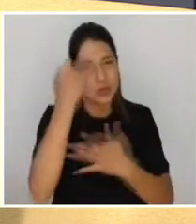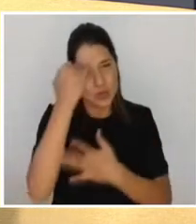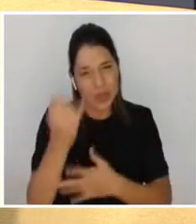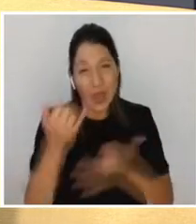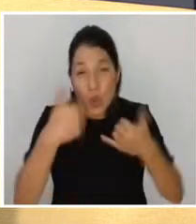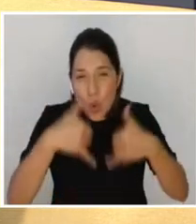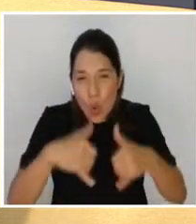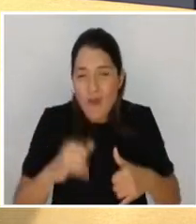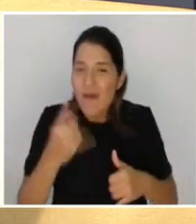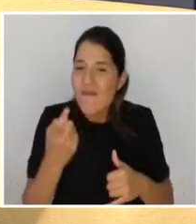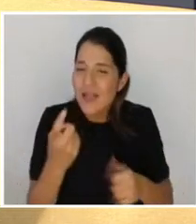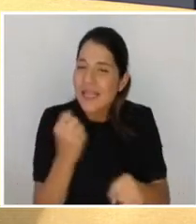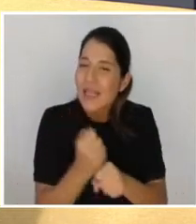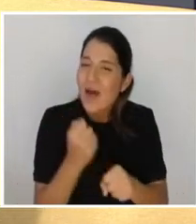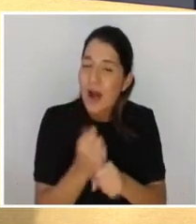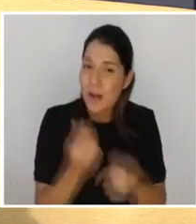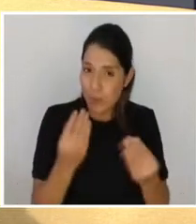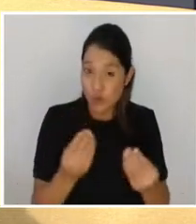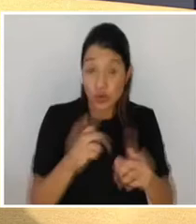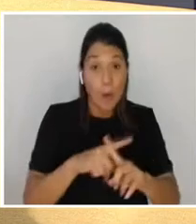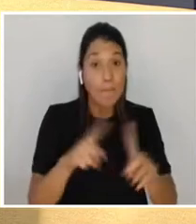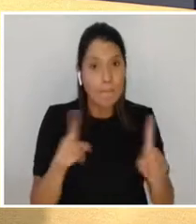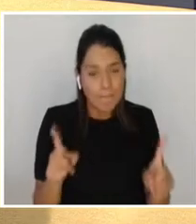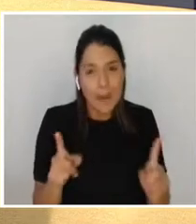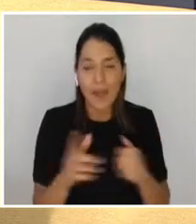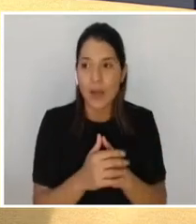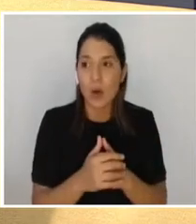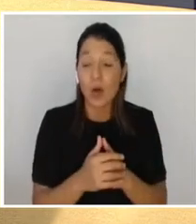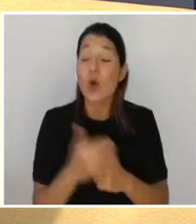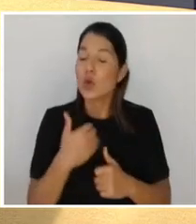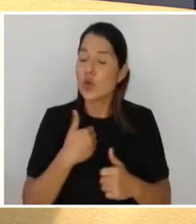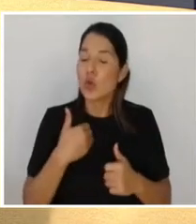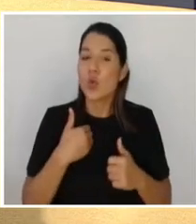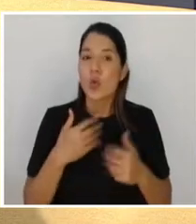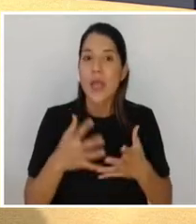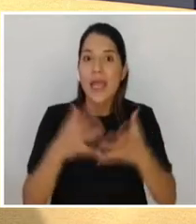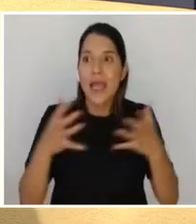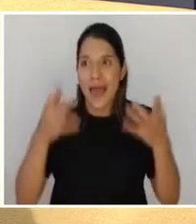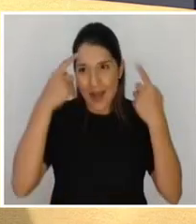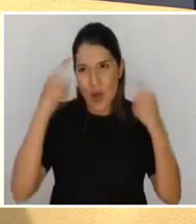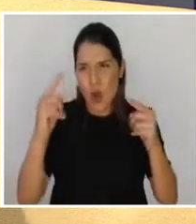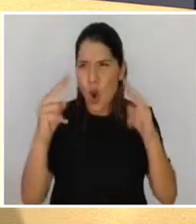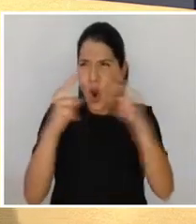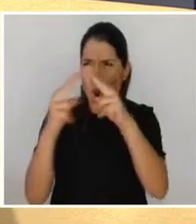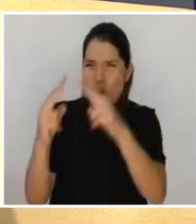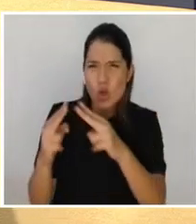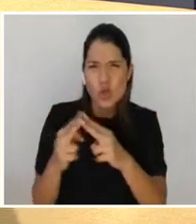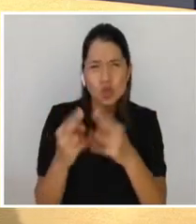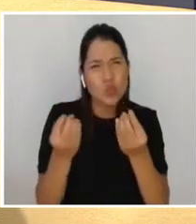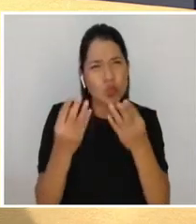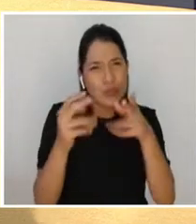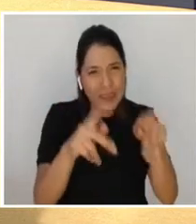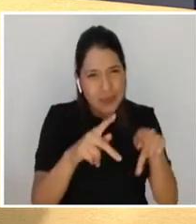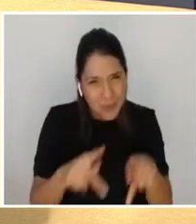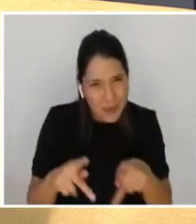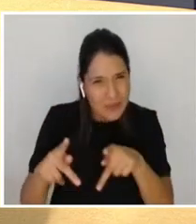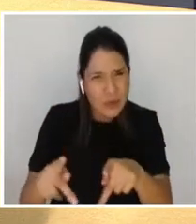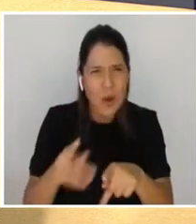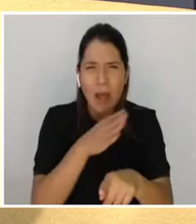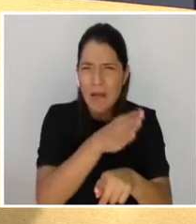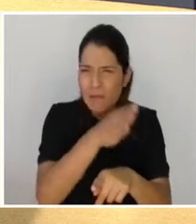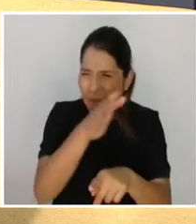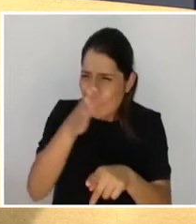pero los grandes frutos que he visto es que cómo se conoce gente con esto, ¿verdad? Cómo anda uno por todo lado, qué bonito.